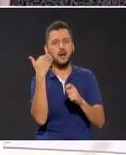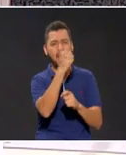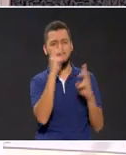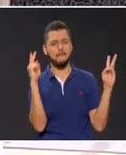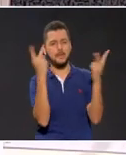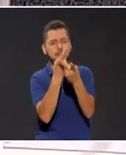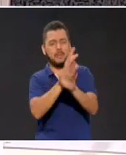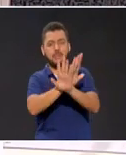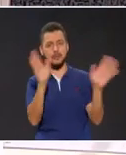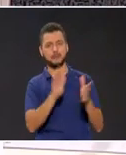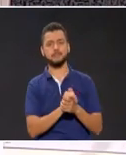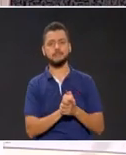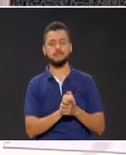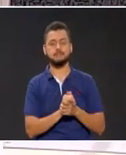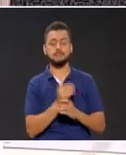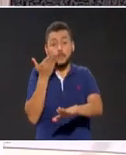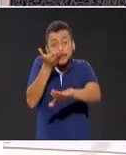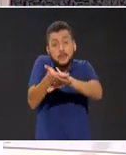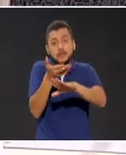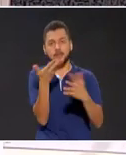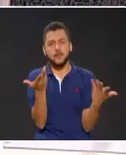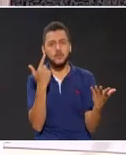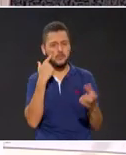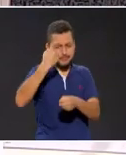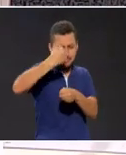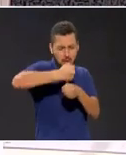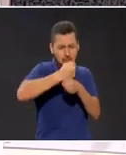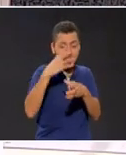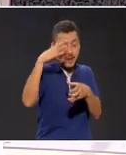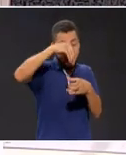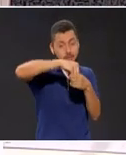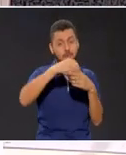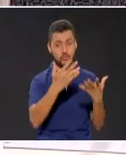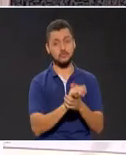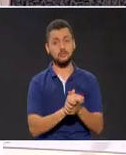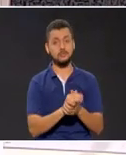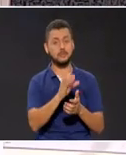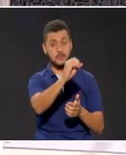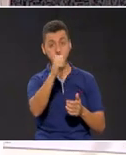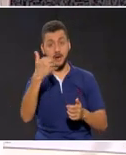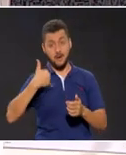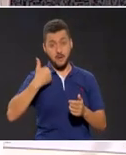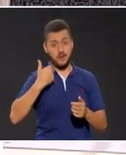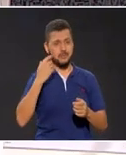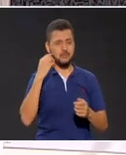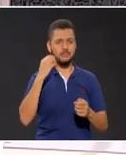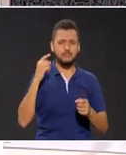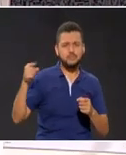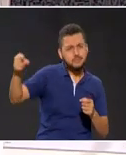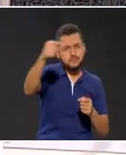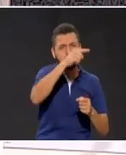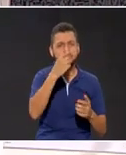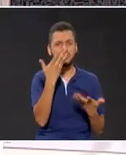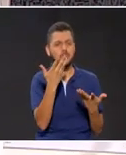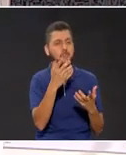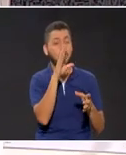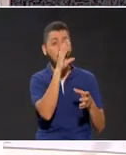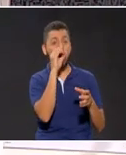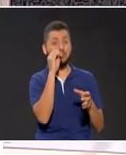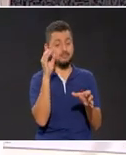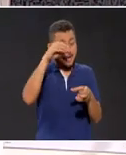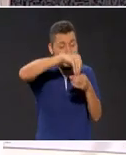parte laboral que encontramos, de la brecha más grande que encontramos con los jóvenes. Hay una diferencia abismal entre el pago de hombres y mujeres, donde queremos